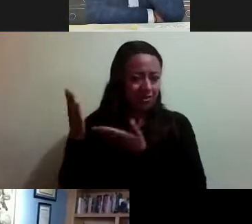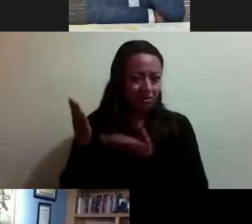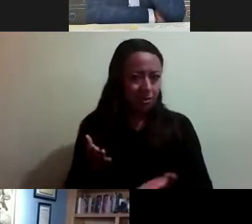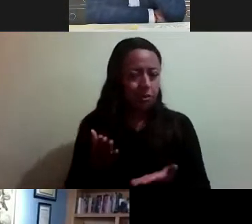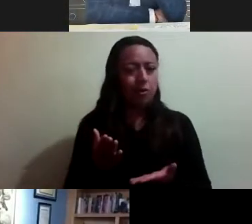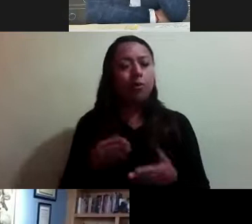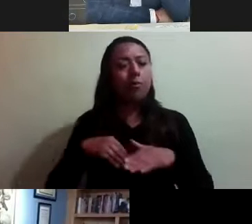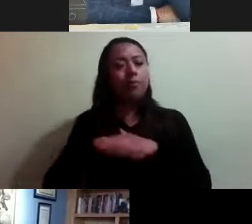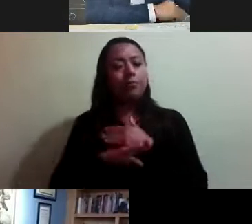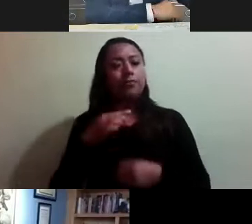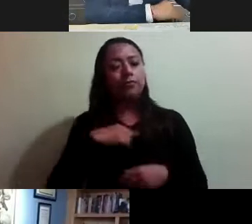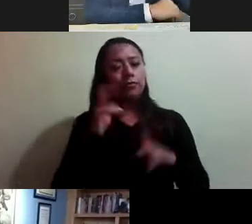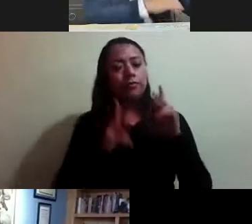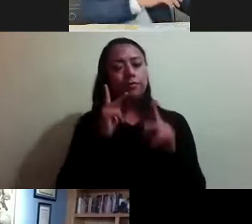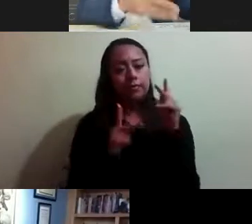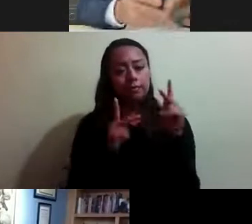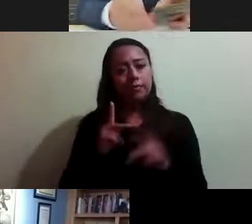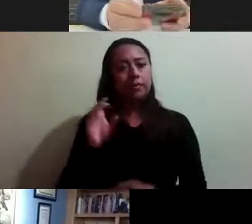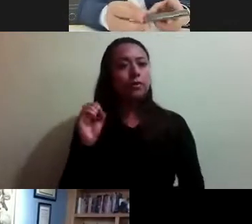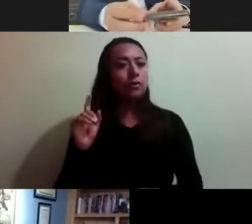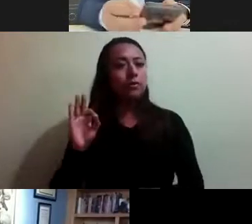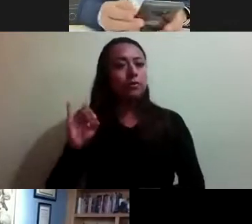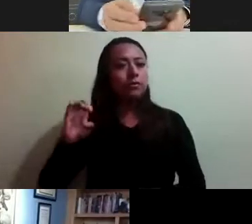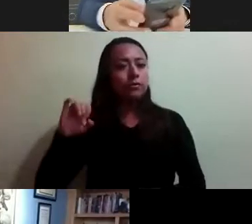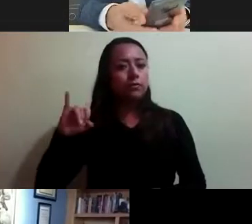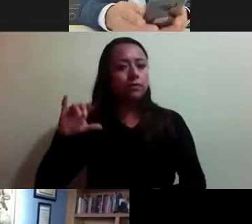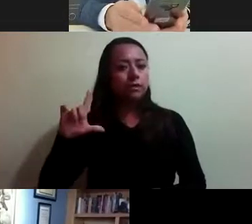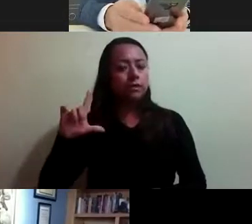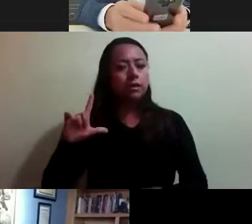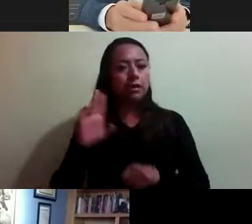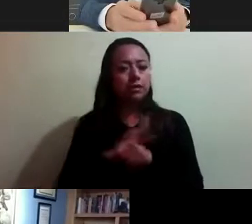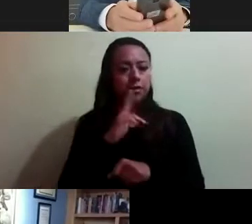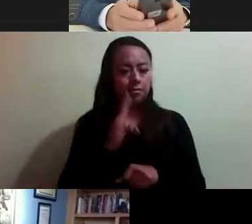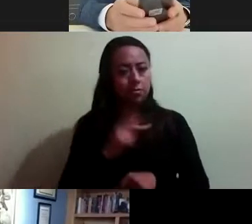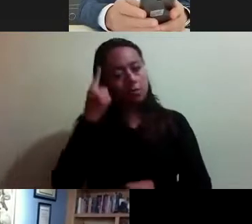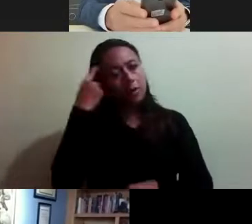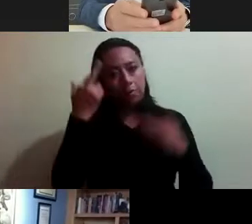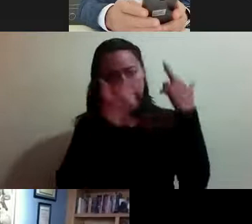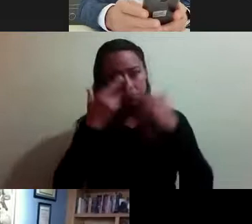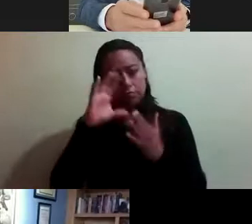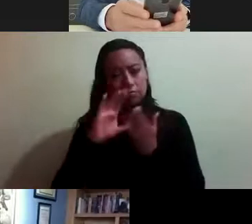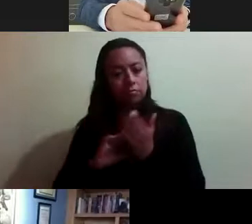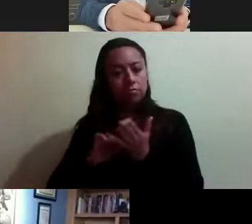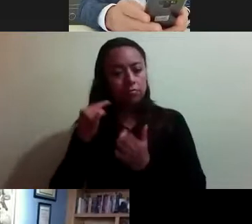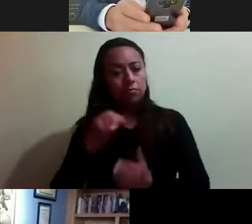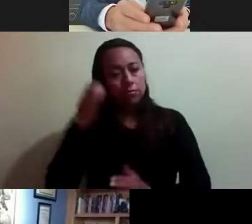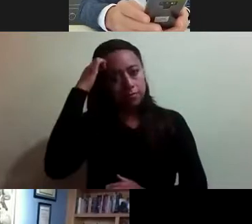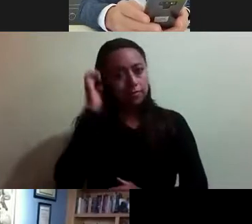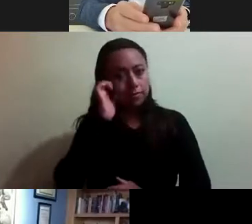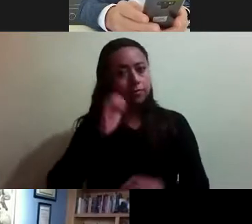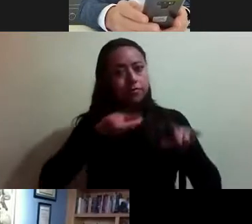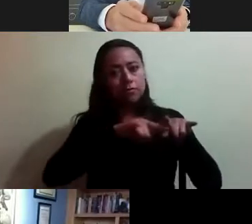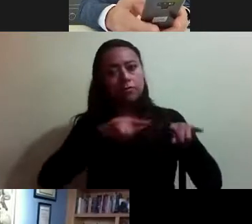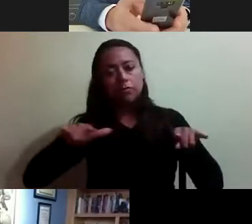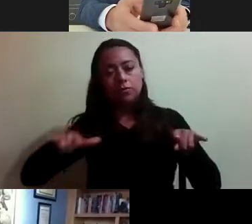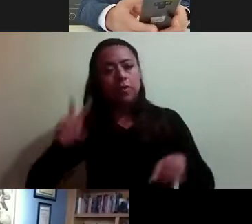platicado con el oficial mayor para revisar los contratos de estacionamiento y ver